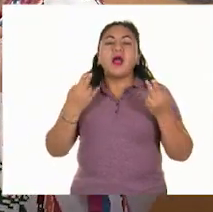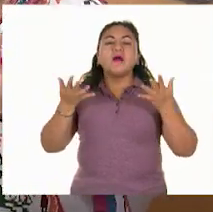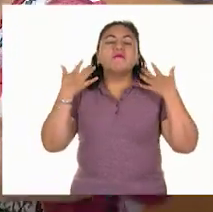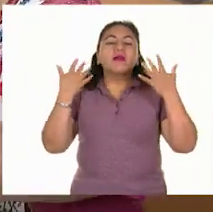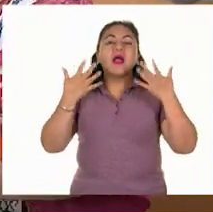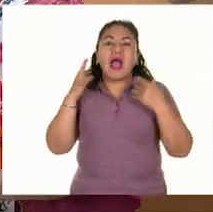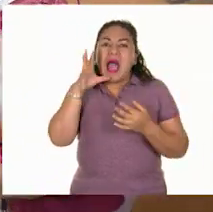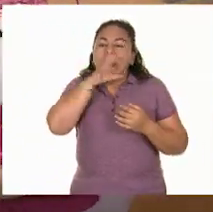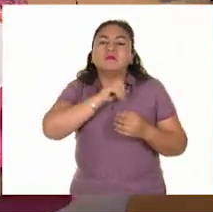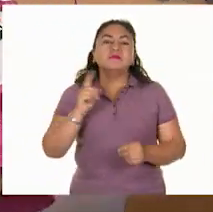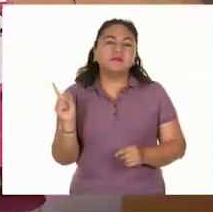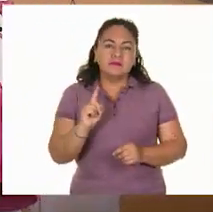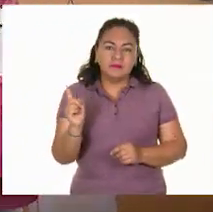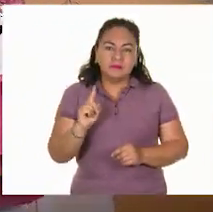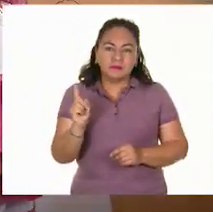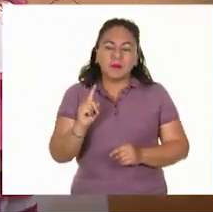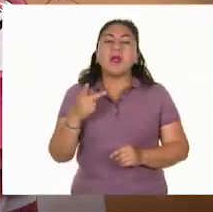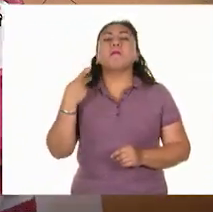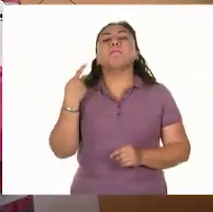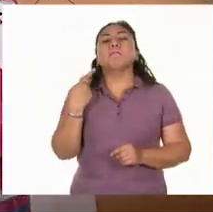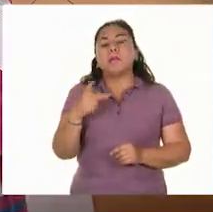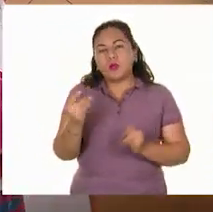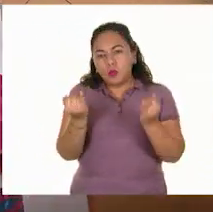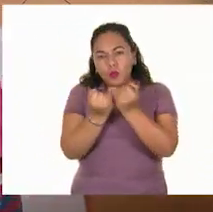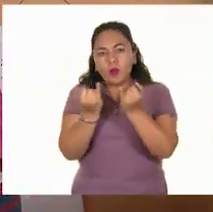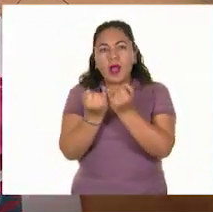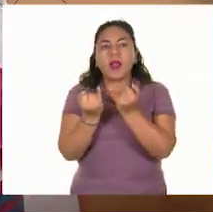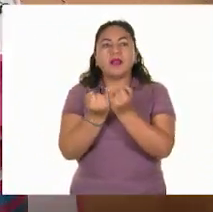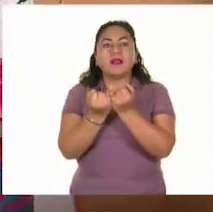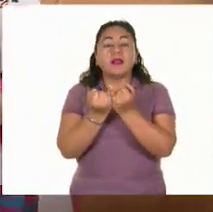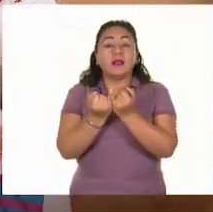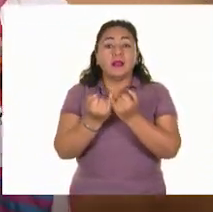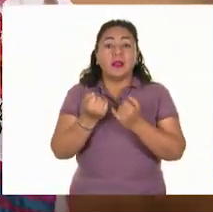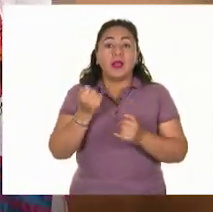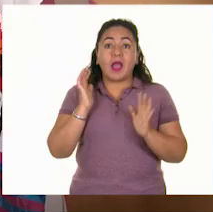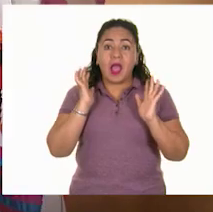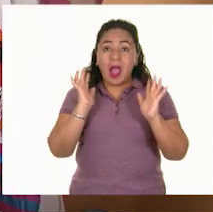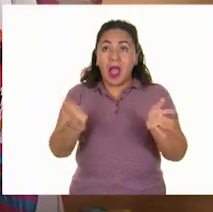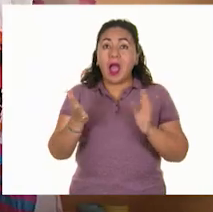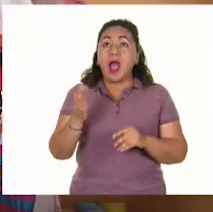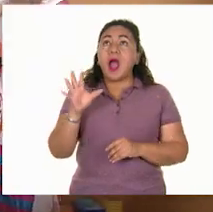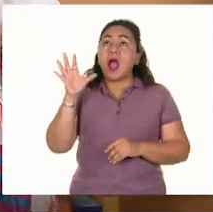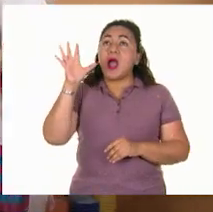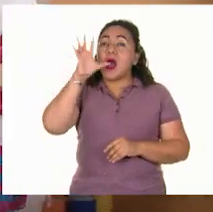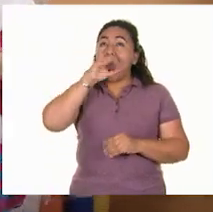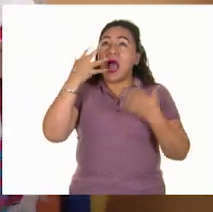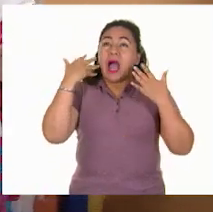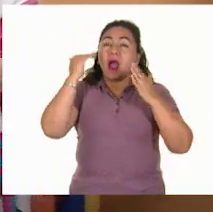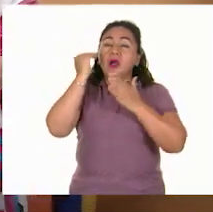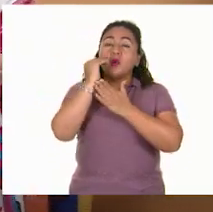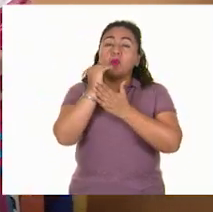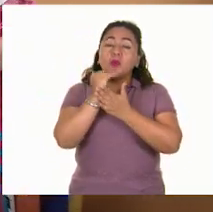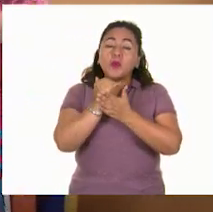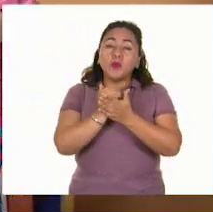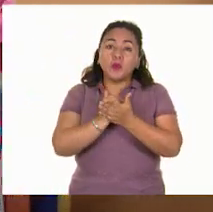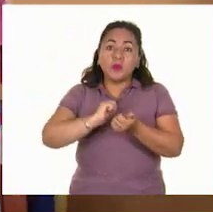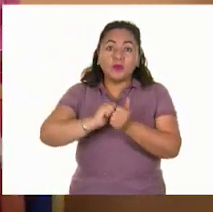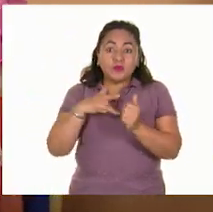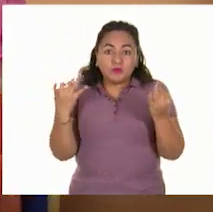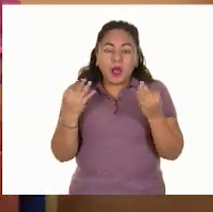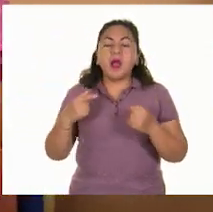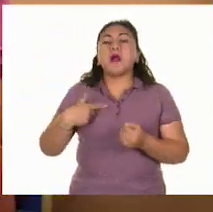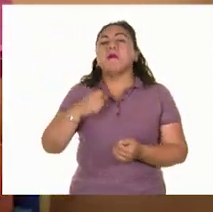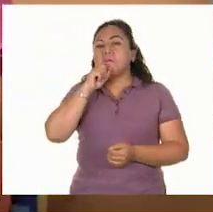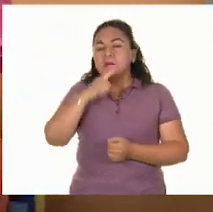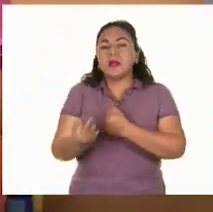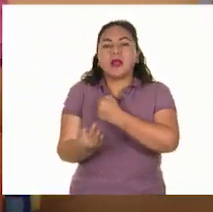que no caliente mucho, pero que tampoco, también a la hora de que se baja la temperatura en la noche y hace frío, podamos